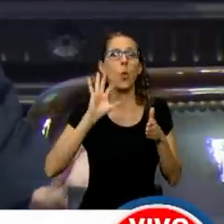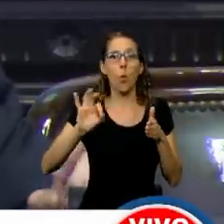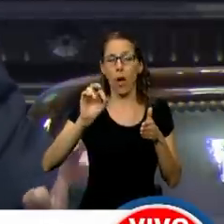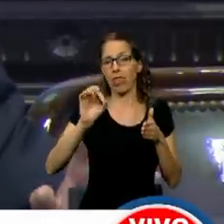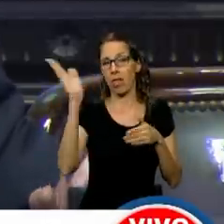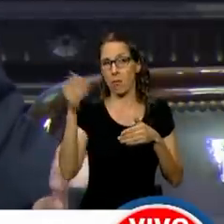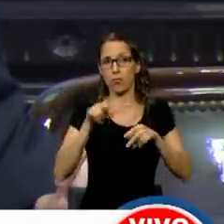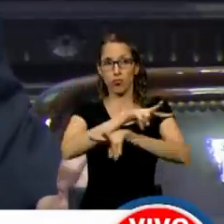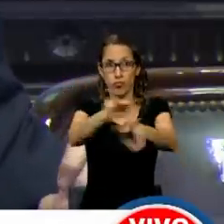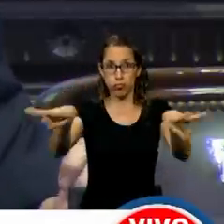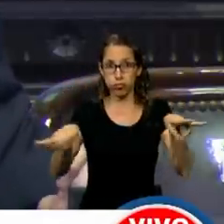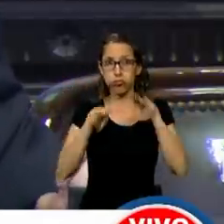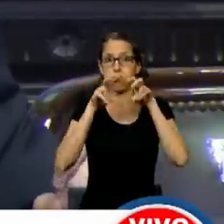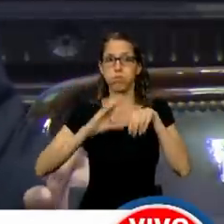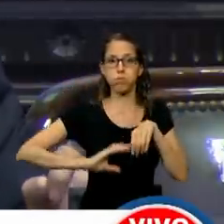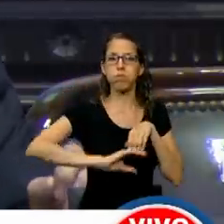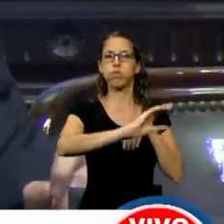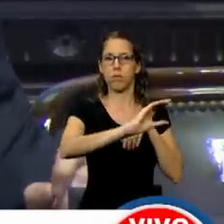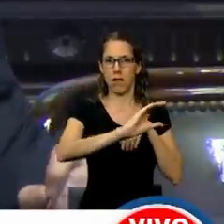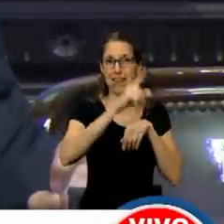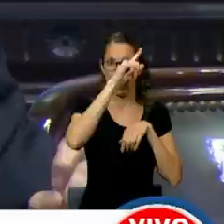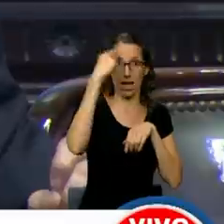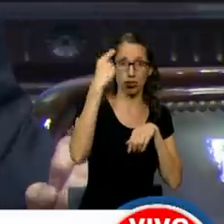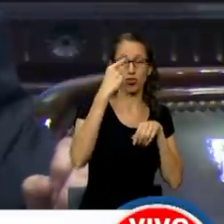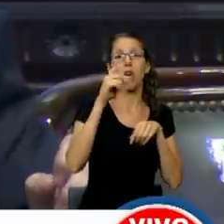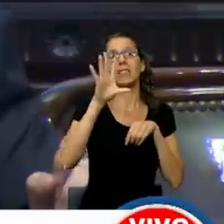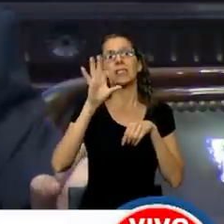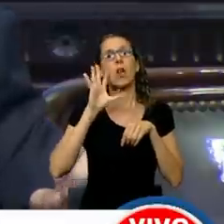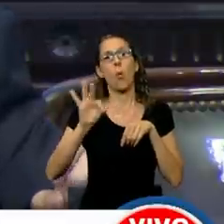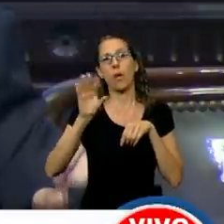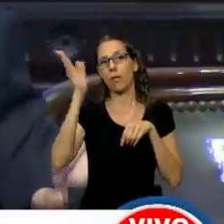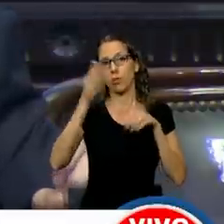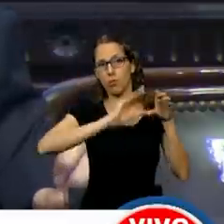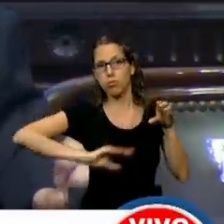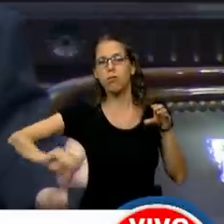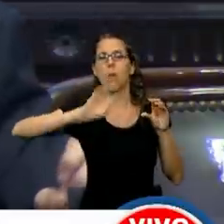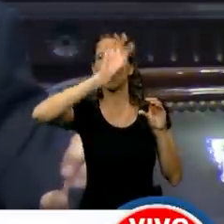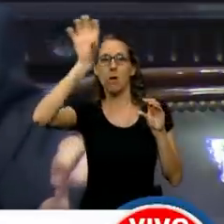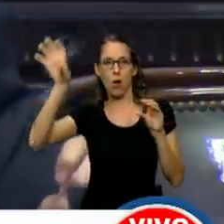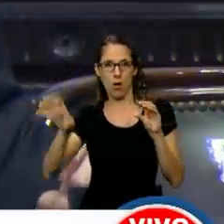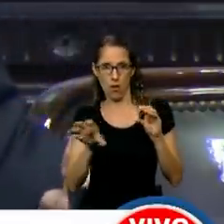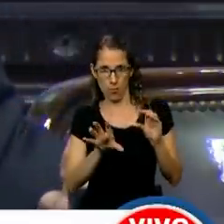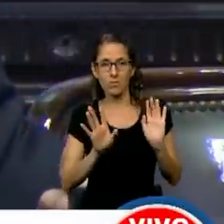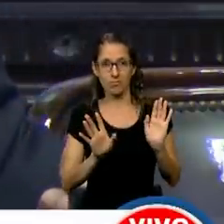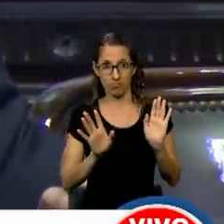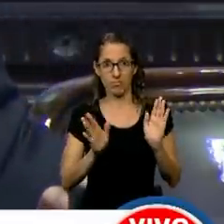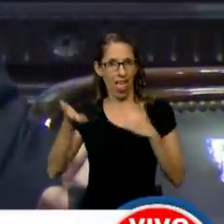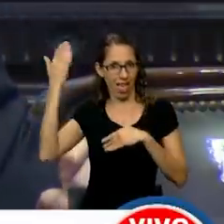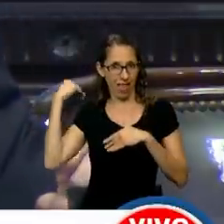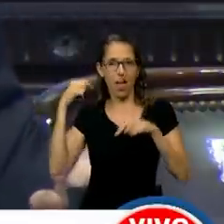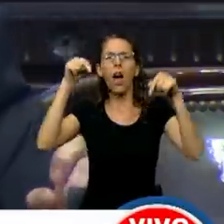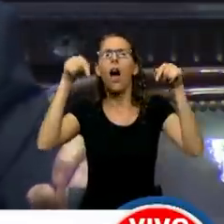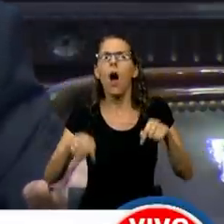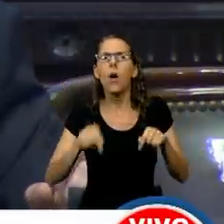aproximadamente iba para nación y el 50% se distribuía en coparticipación sabe cuánto se distribuyó en coparticipación